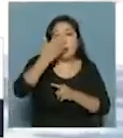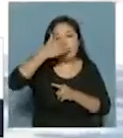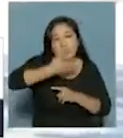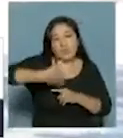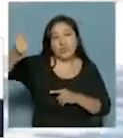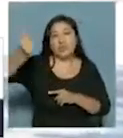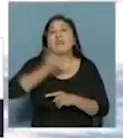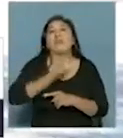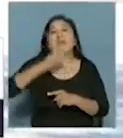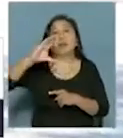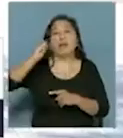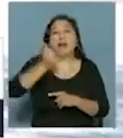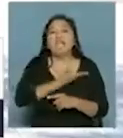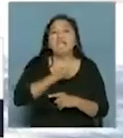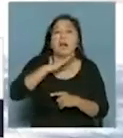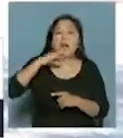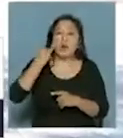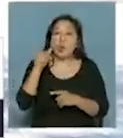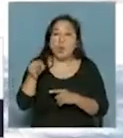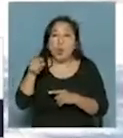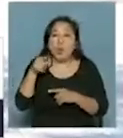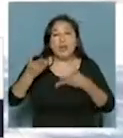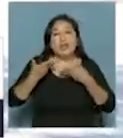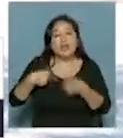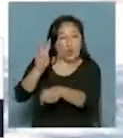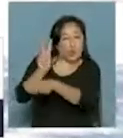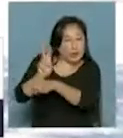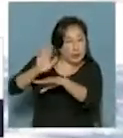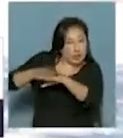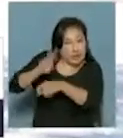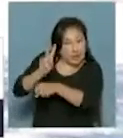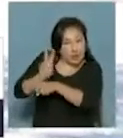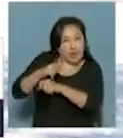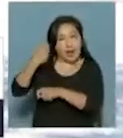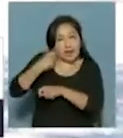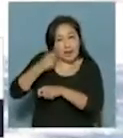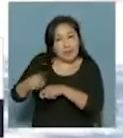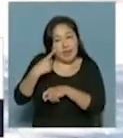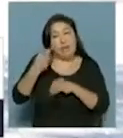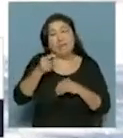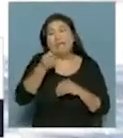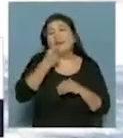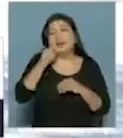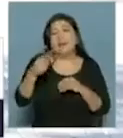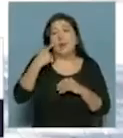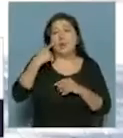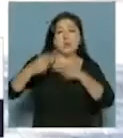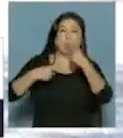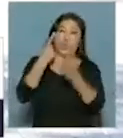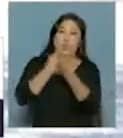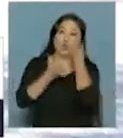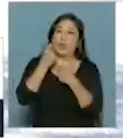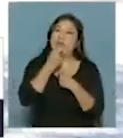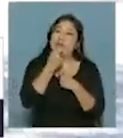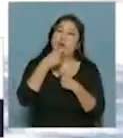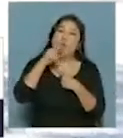al CAFAJU. Al CAFAJU, que es el Centro de Atención de la Fauna Autóctona. ¿Cuántos animales? Y en este procedimiento eran vizcacha